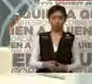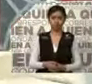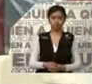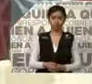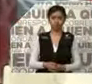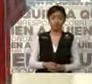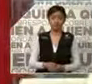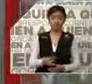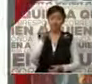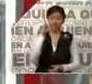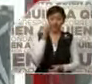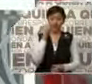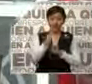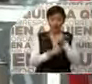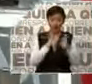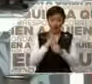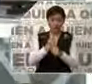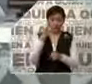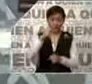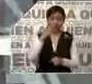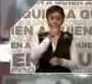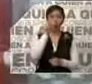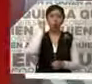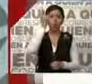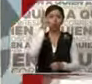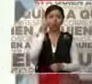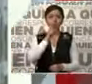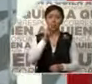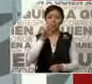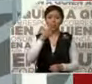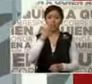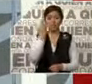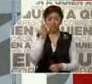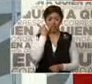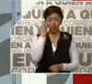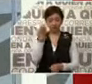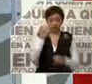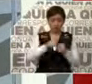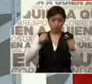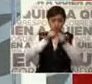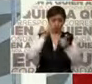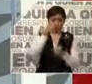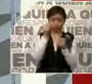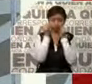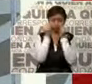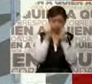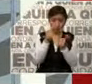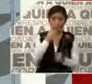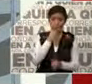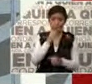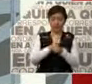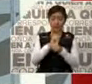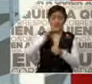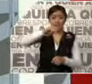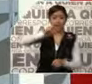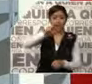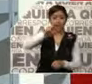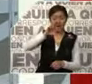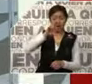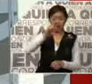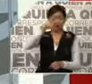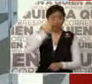Así, 20 años, pero bueno, ellas tienen toda la esperanza de poder cobrar este seguro y solicitamos la atención del licenciado Mario Di Constanzo, presidente de